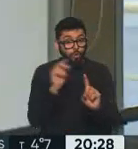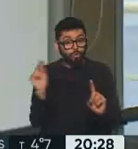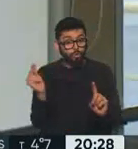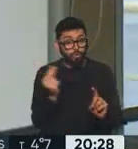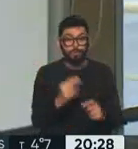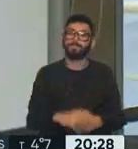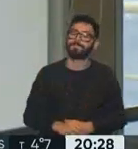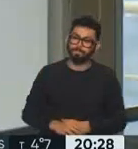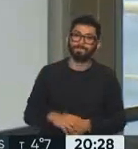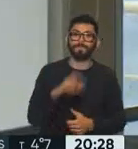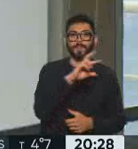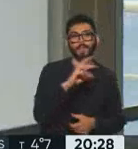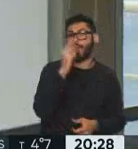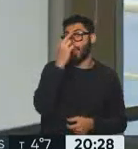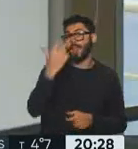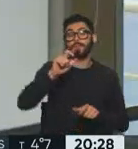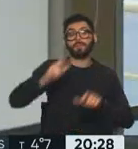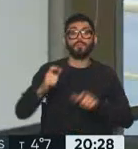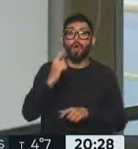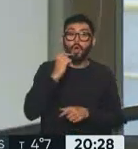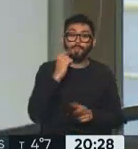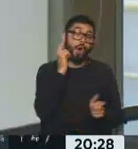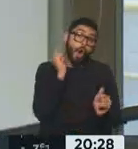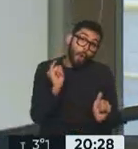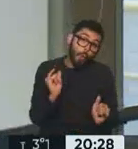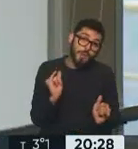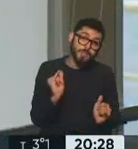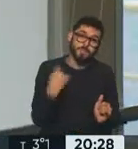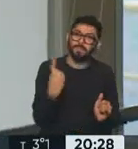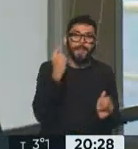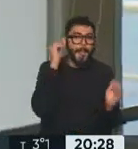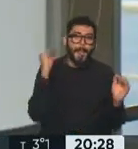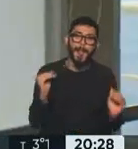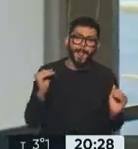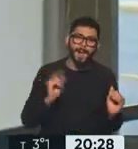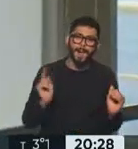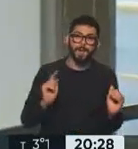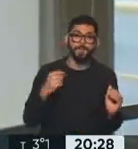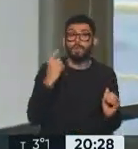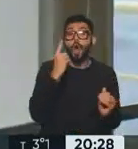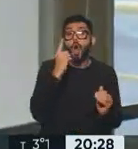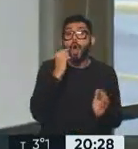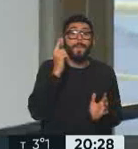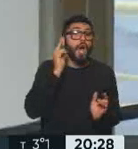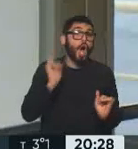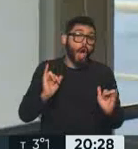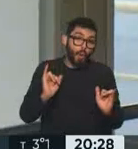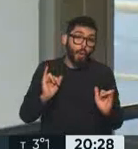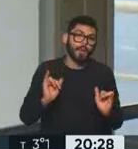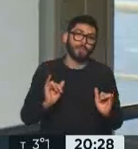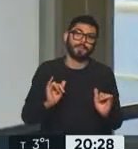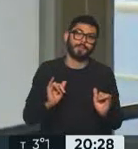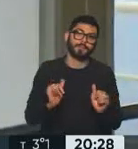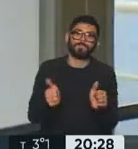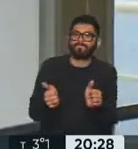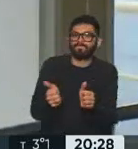Sí, 323 hombres, jóvenes. No éramos chicos ni criaturas, éramos hombres jóvenes acompañando a